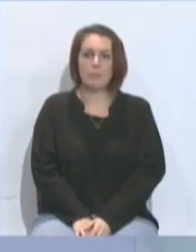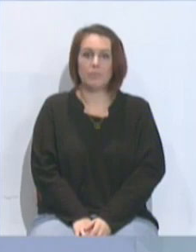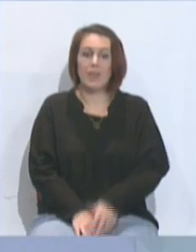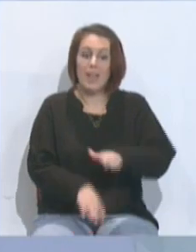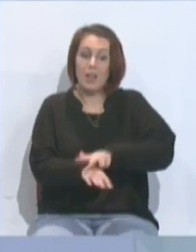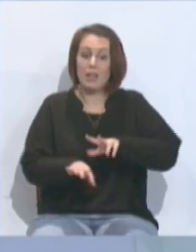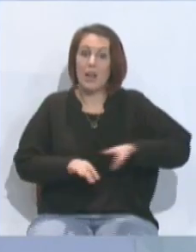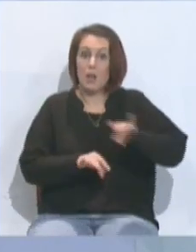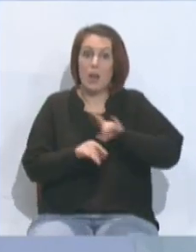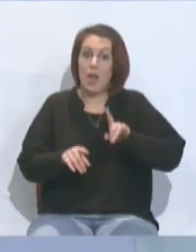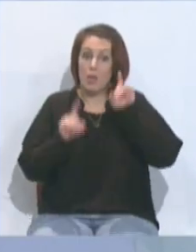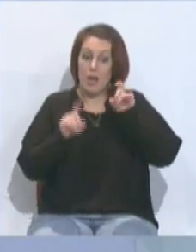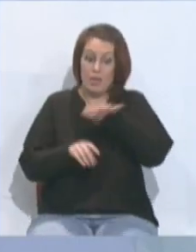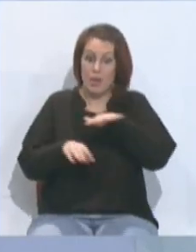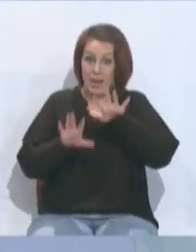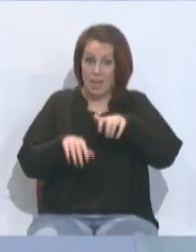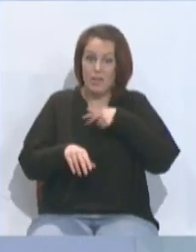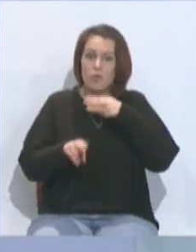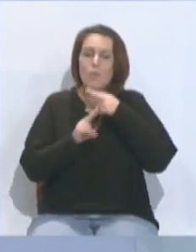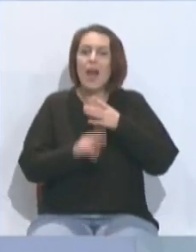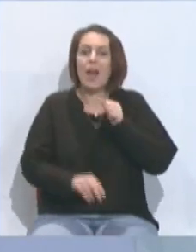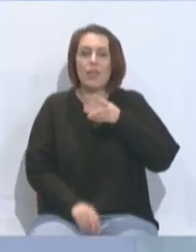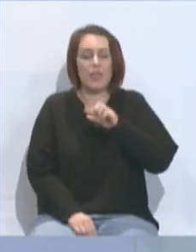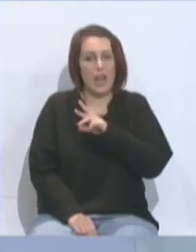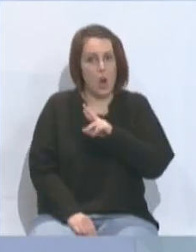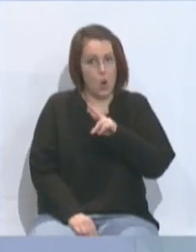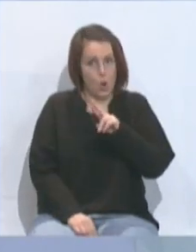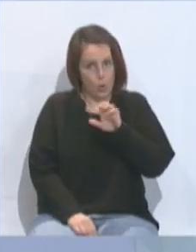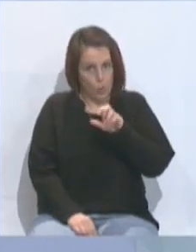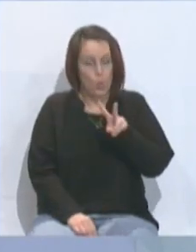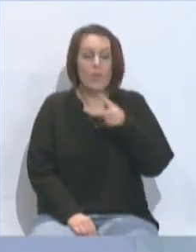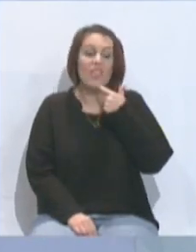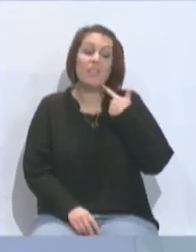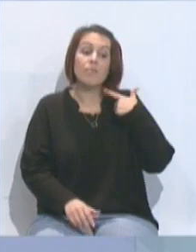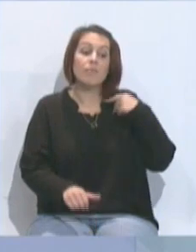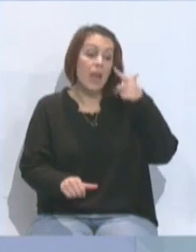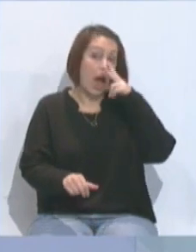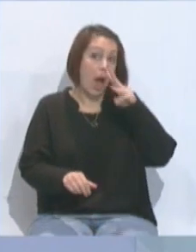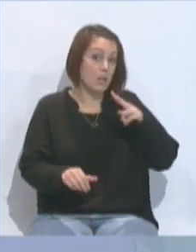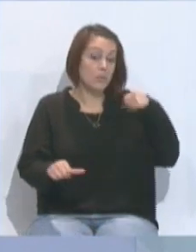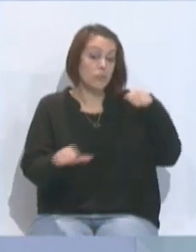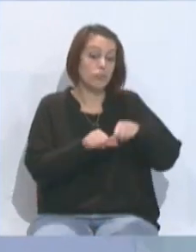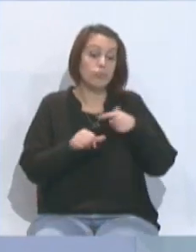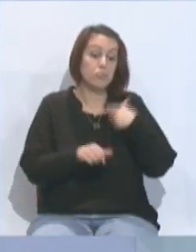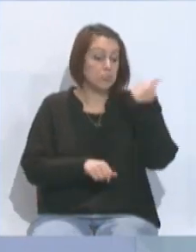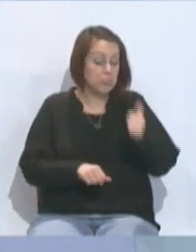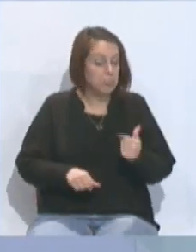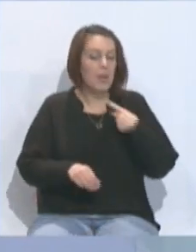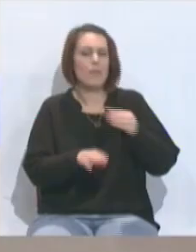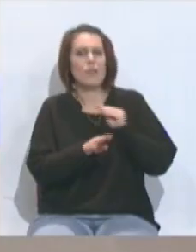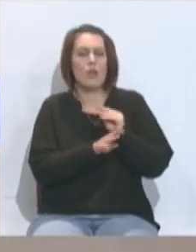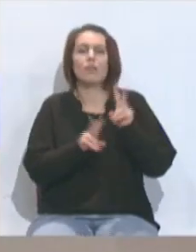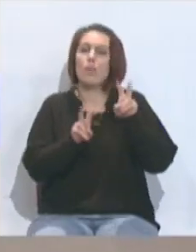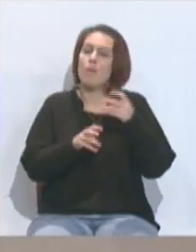El delegado territorial de Educación en Cádiz, Miguel Andreu, ha hecho un balance de los 3 años al frente del área. Ha destacado las inversiones realizadas